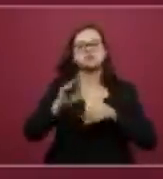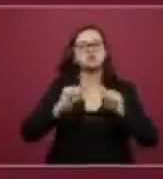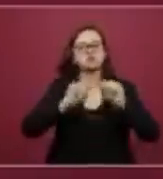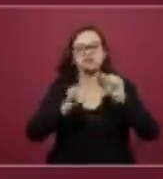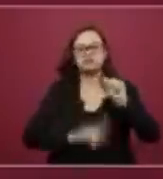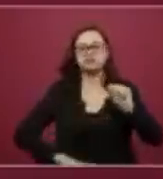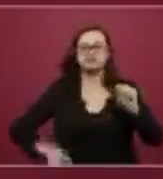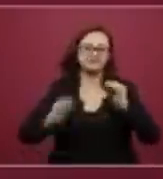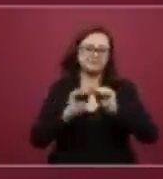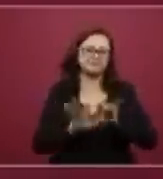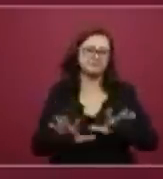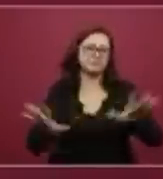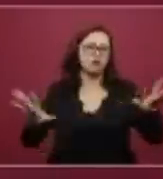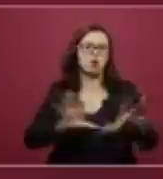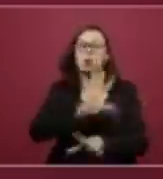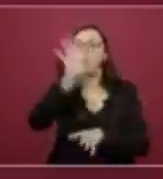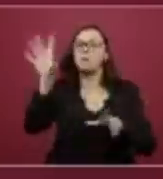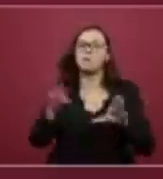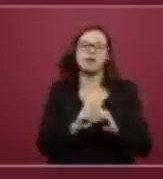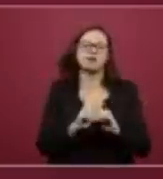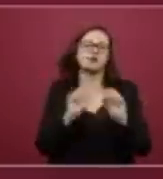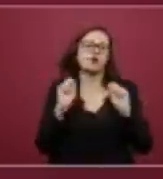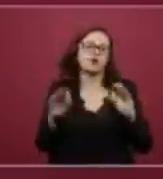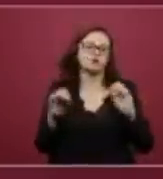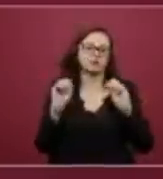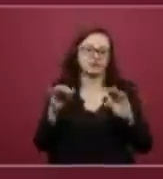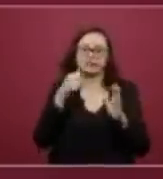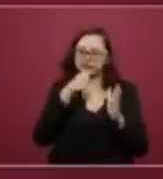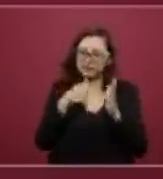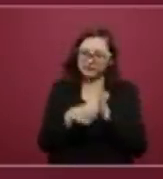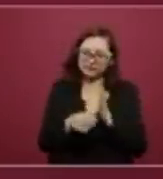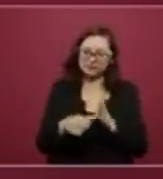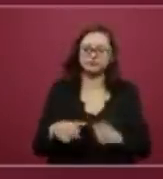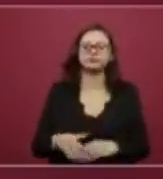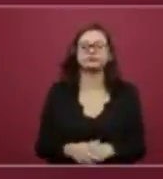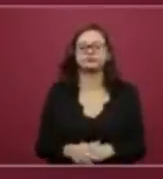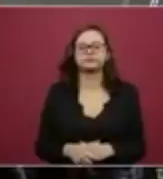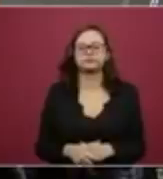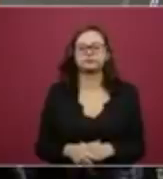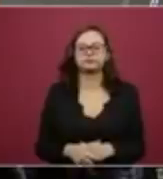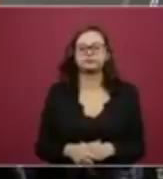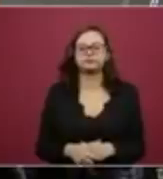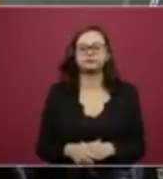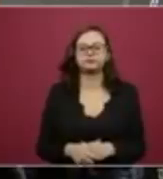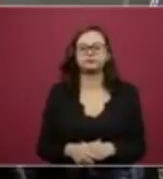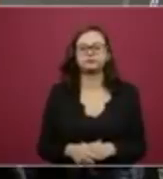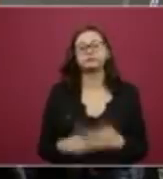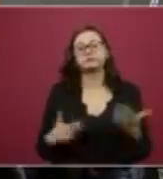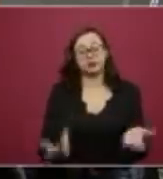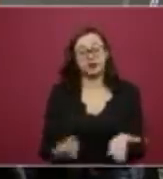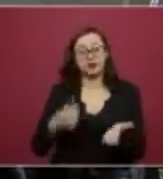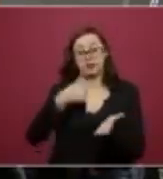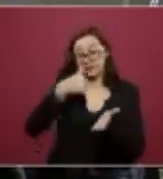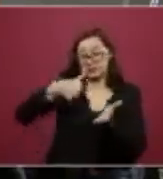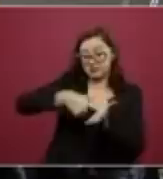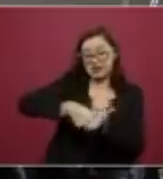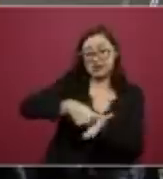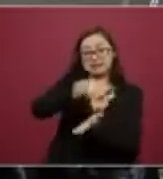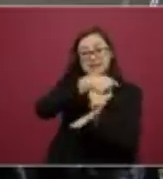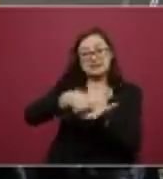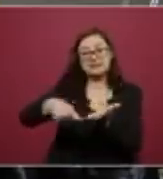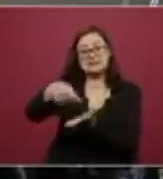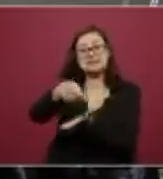en las administraciones postales y puntos con atención al público. Y cancelar una estampilla con tinta negra significa